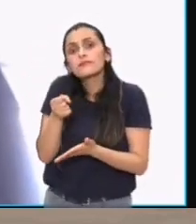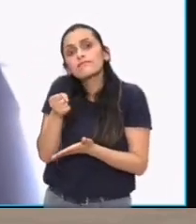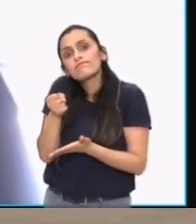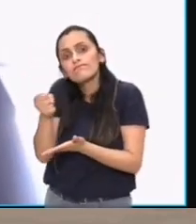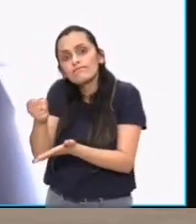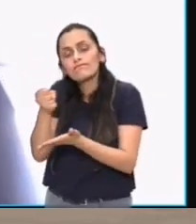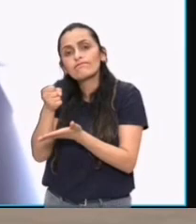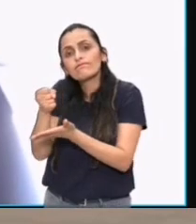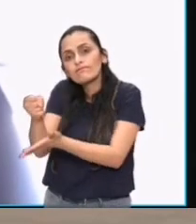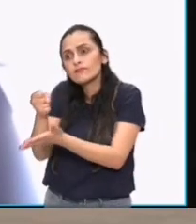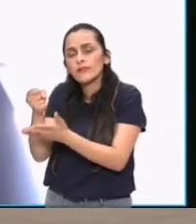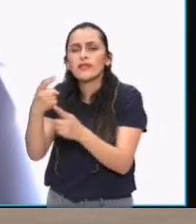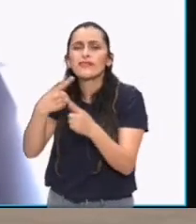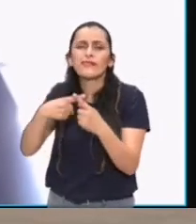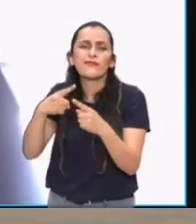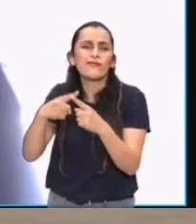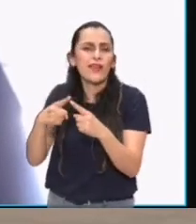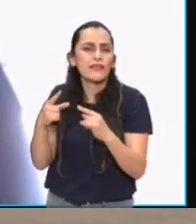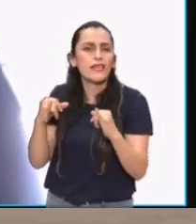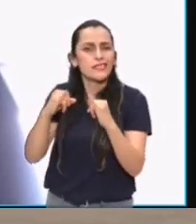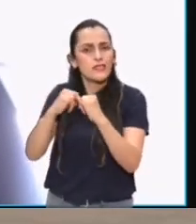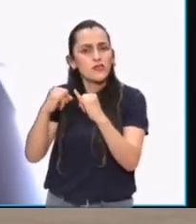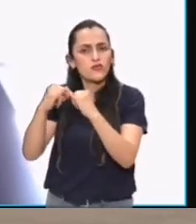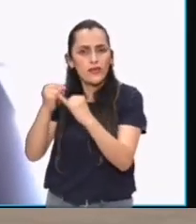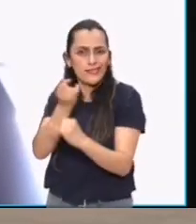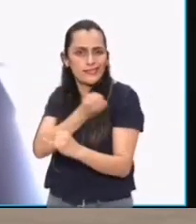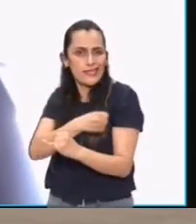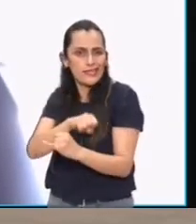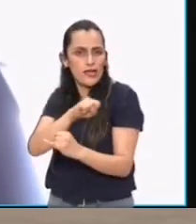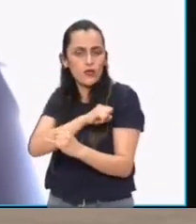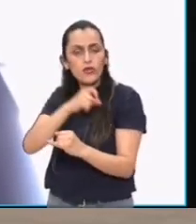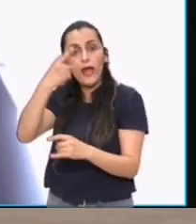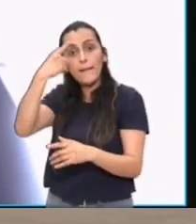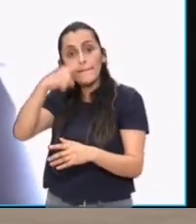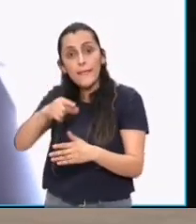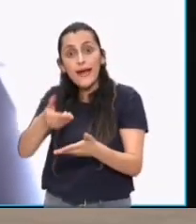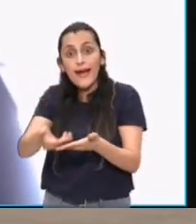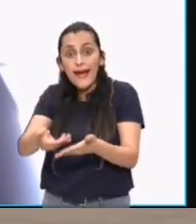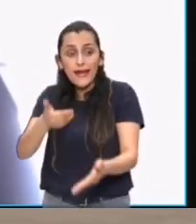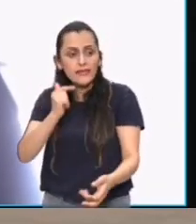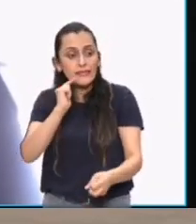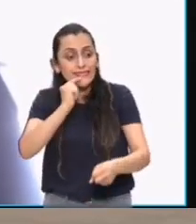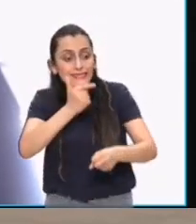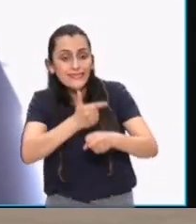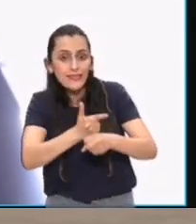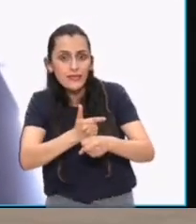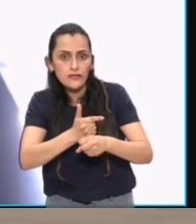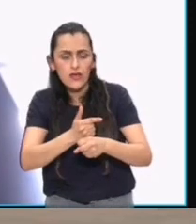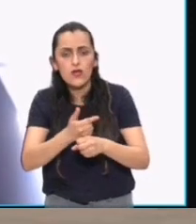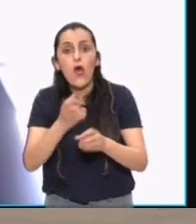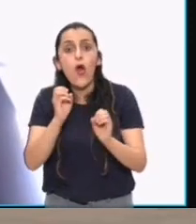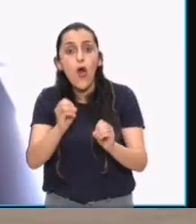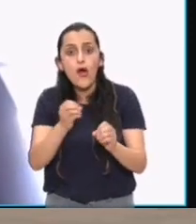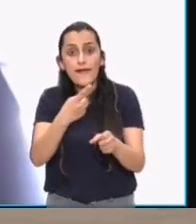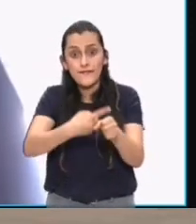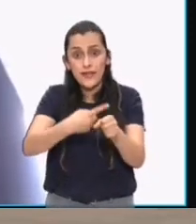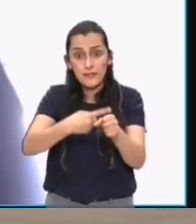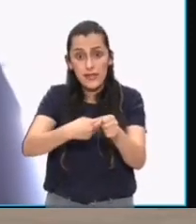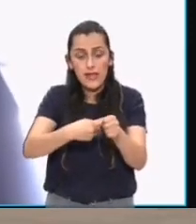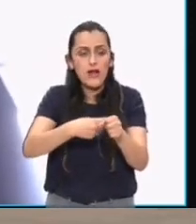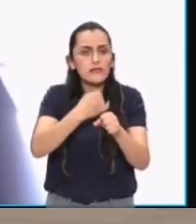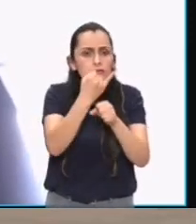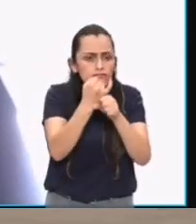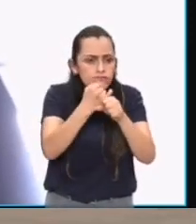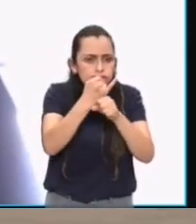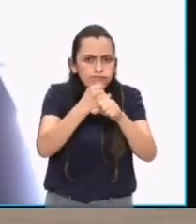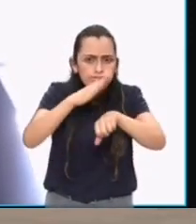los diversos institutos para la detección y la investigación de diferentes enfermedades médicas,